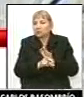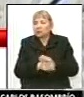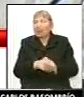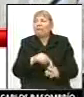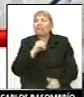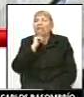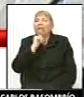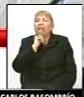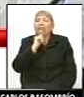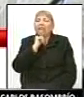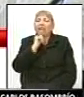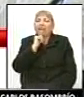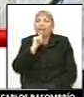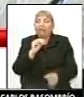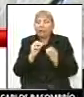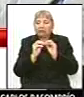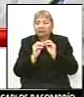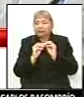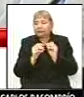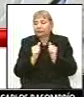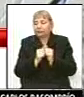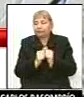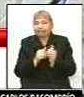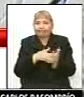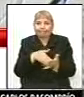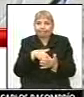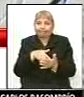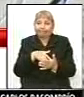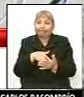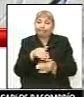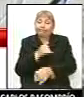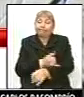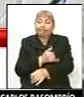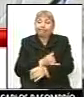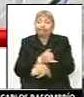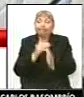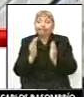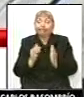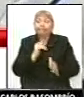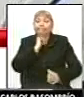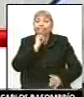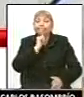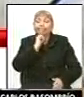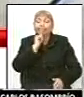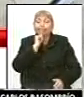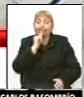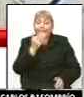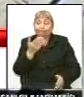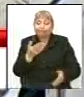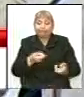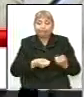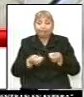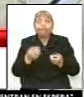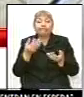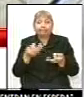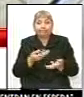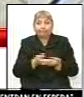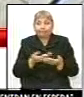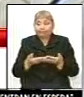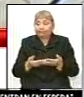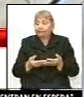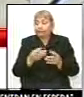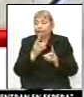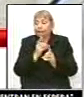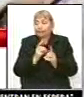Falta regulaciones sobre uso del territorio, debilidad institucional y falta de garantías para el ejercicio efectivo del derecho a